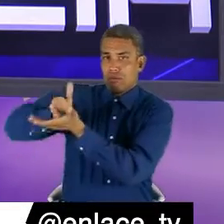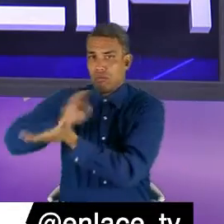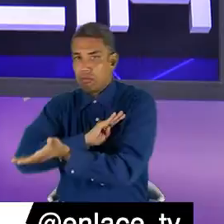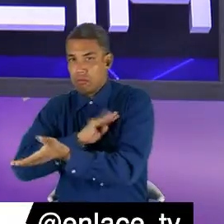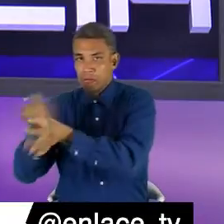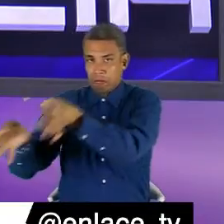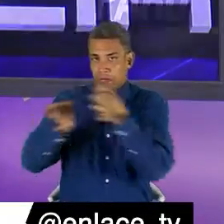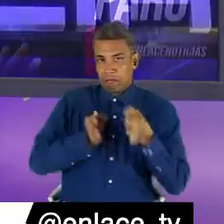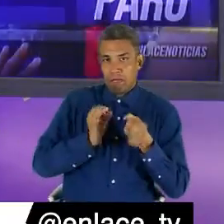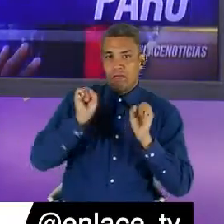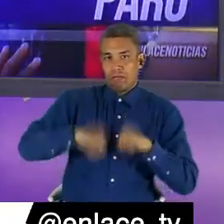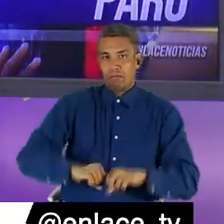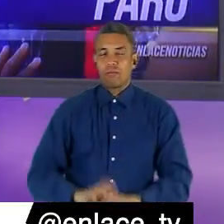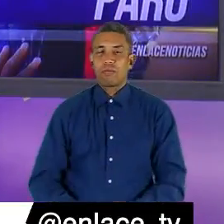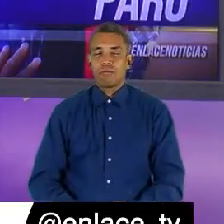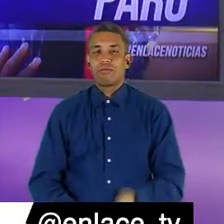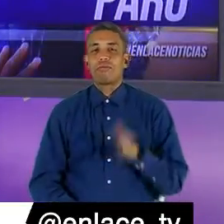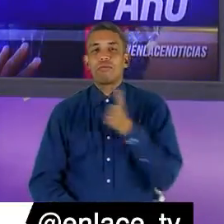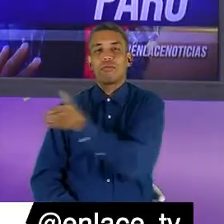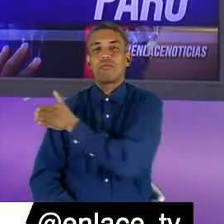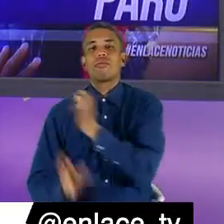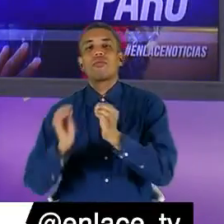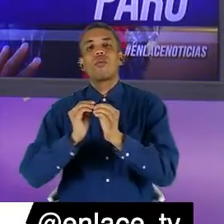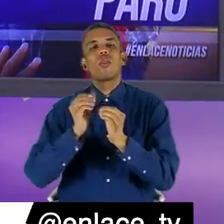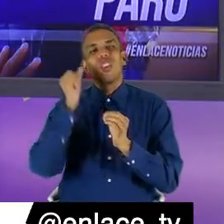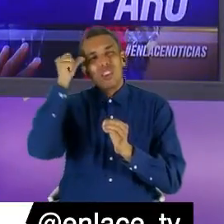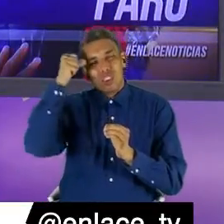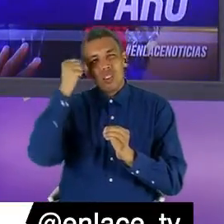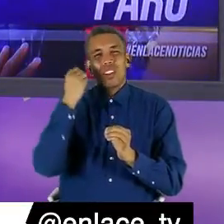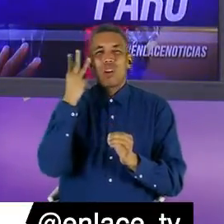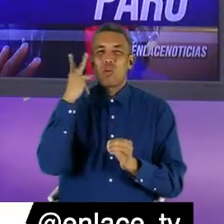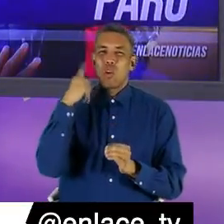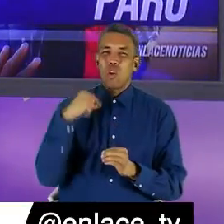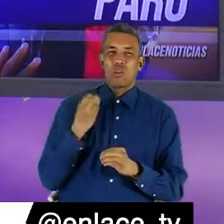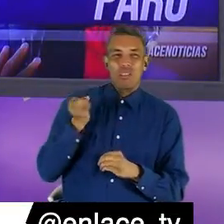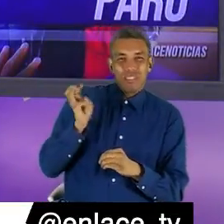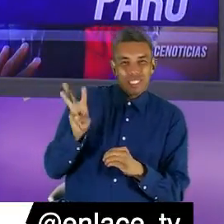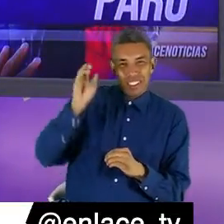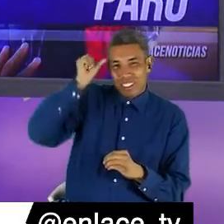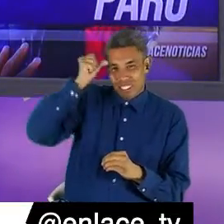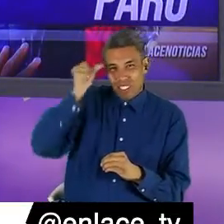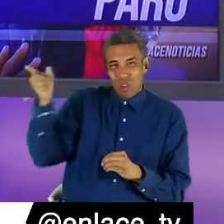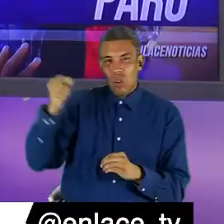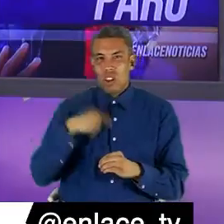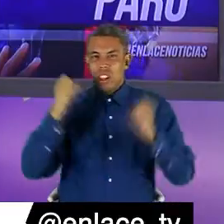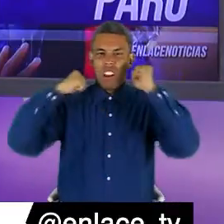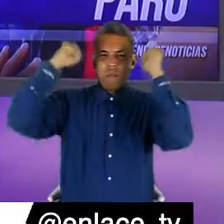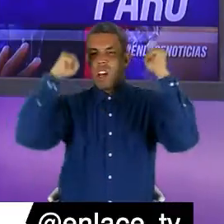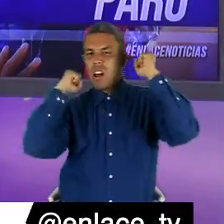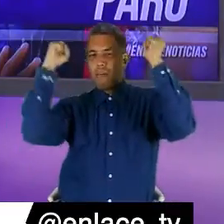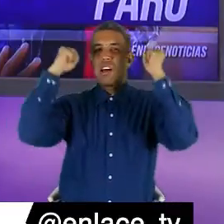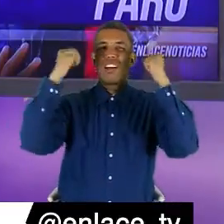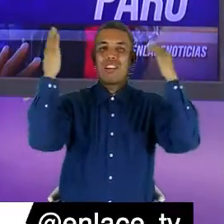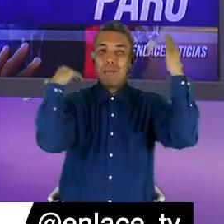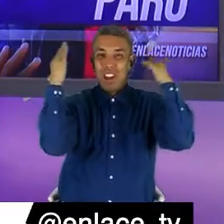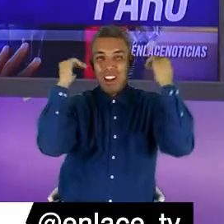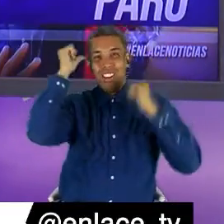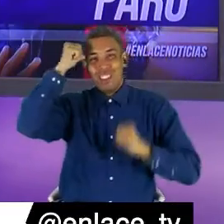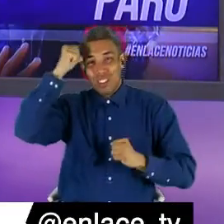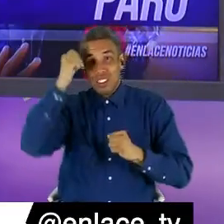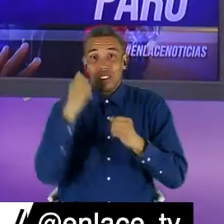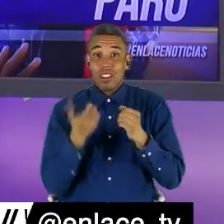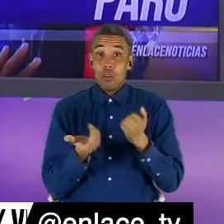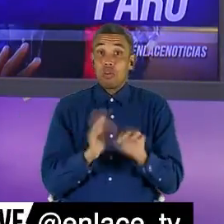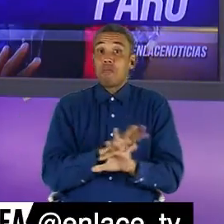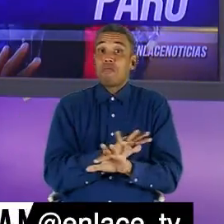Se levantó luego de 13 días de paro la protesta de campesinos en el sector de la Lizama. El gremio espera hoy una comisión